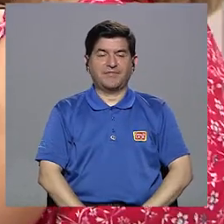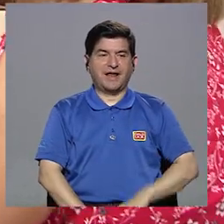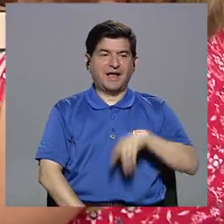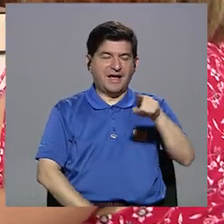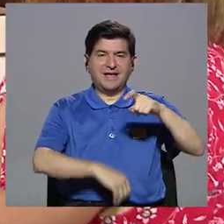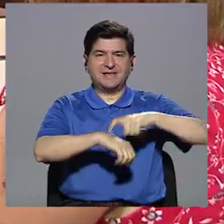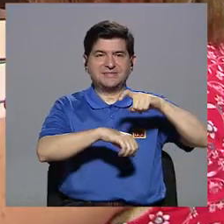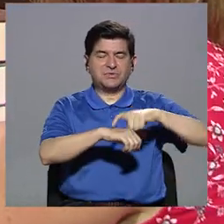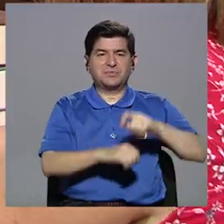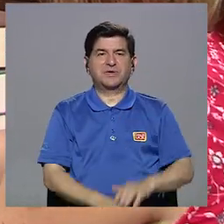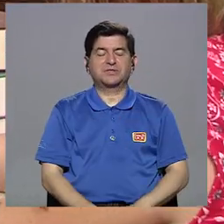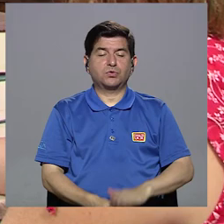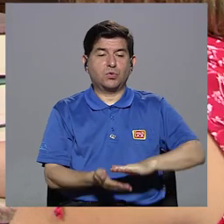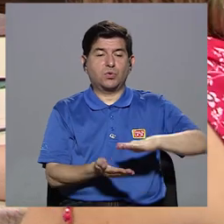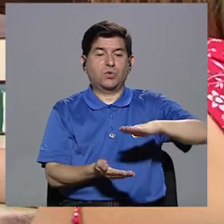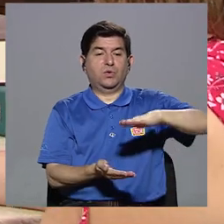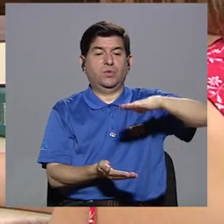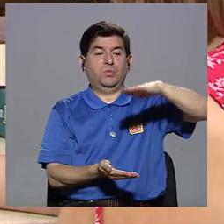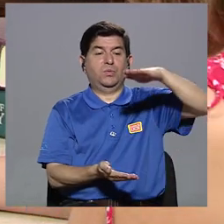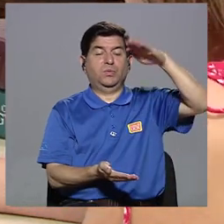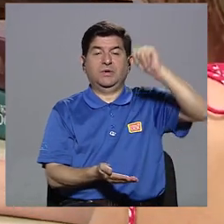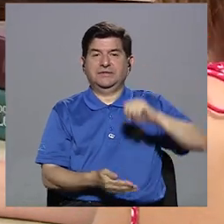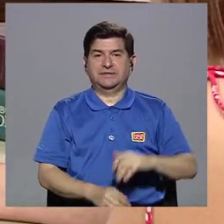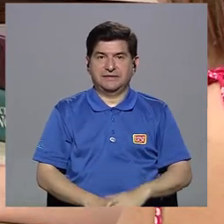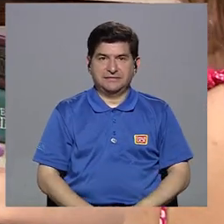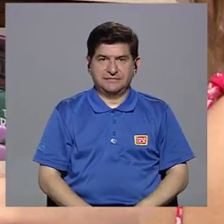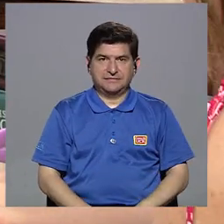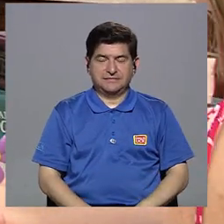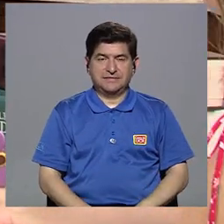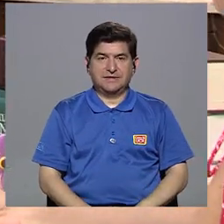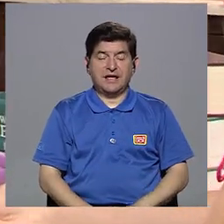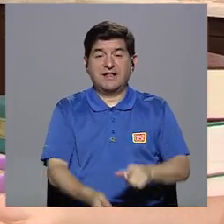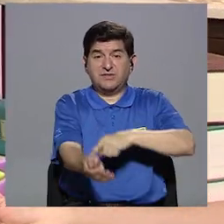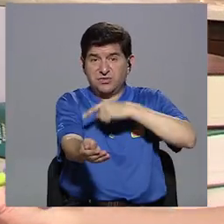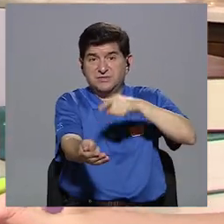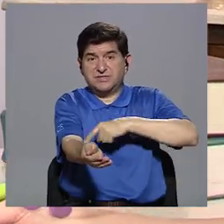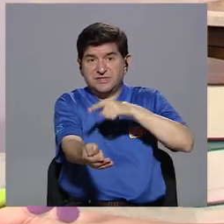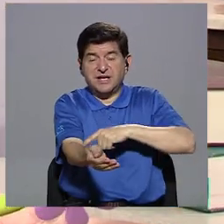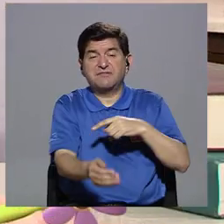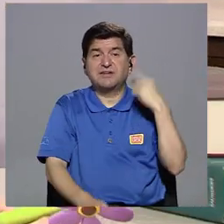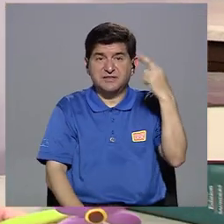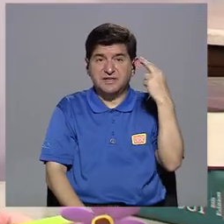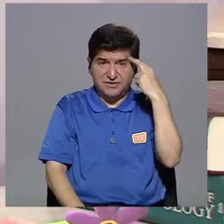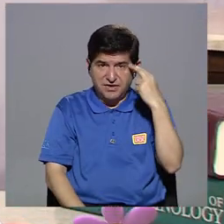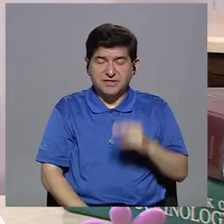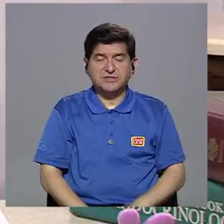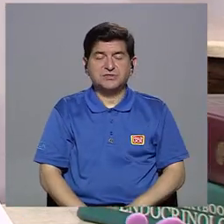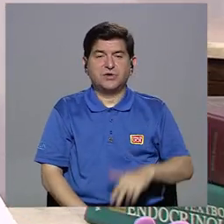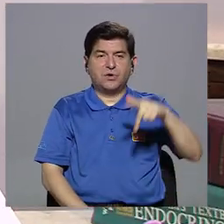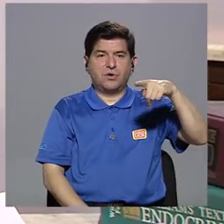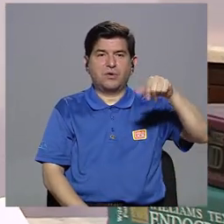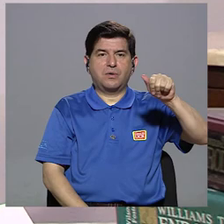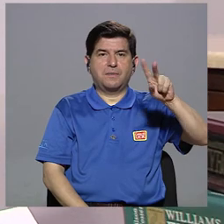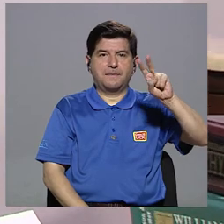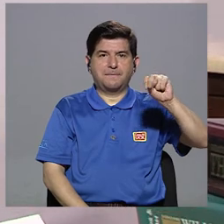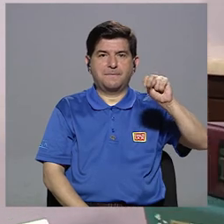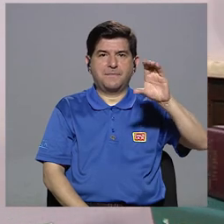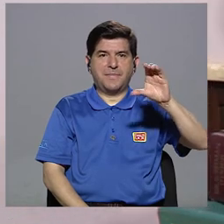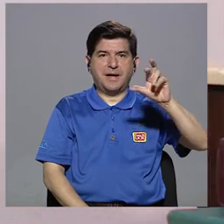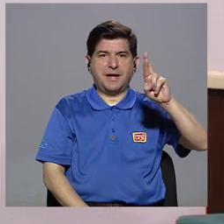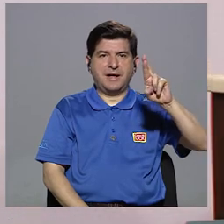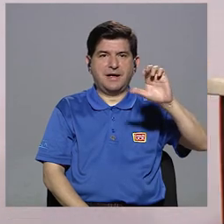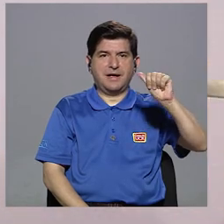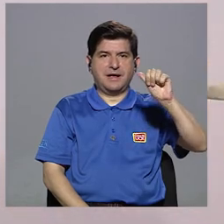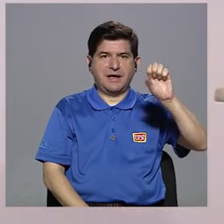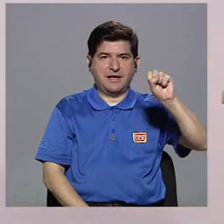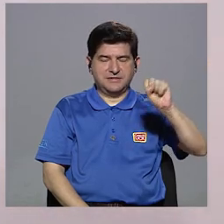y entonces comienza a subirse el azúcar entonces la diabetes en ese sentido se produce porque el páncreas de